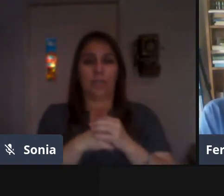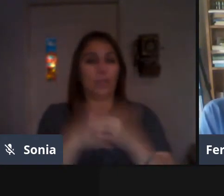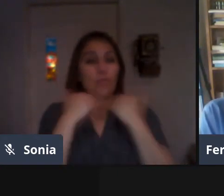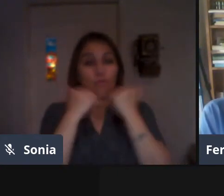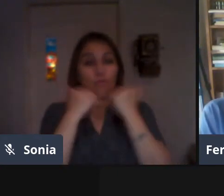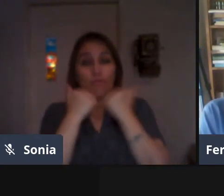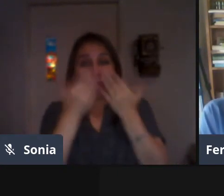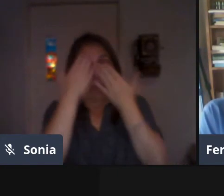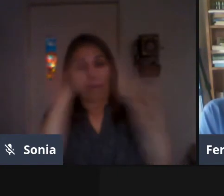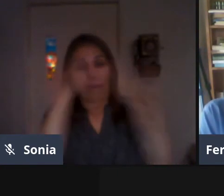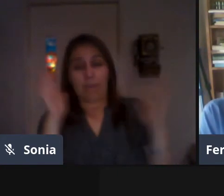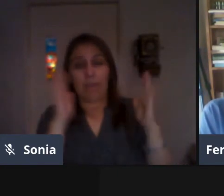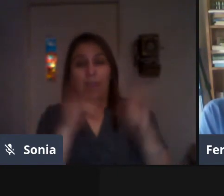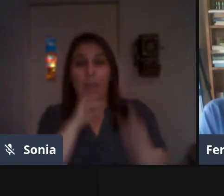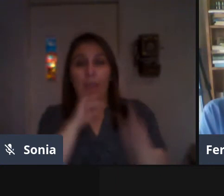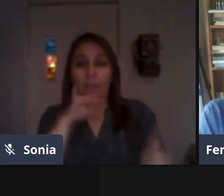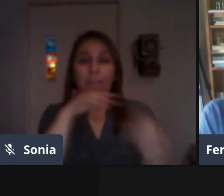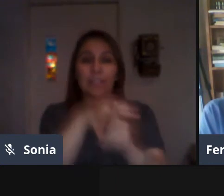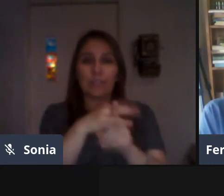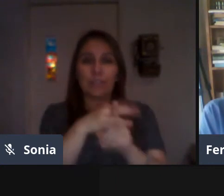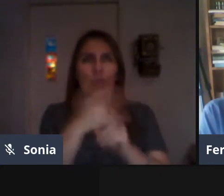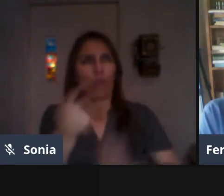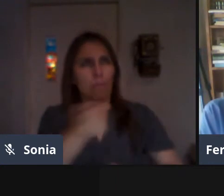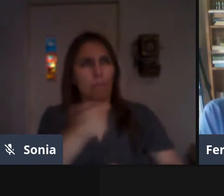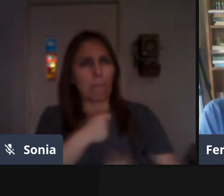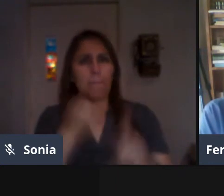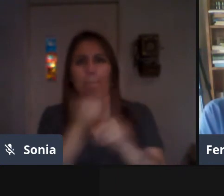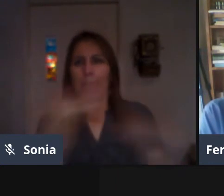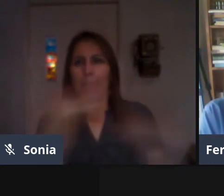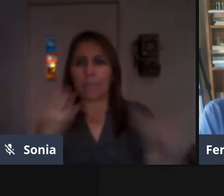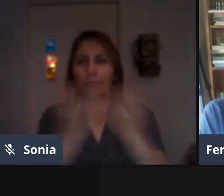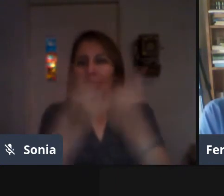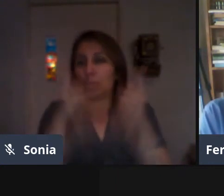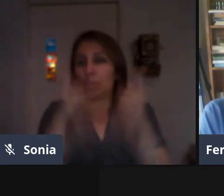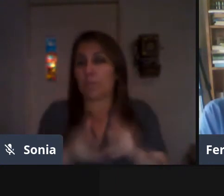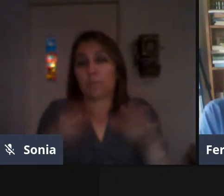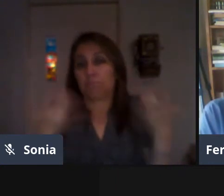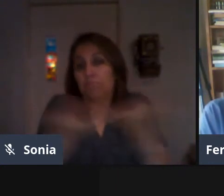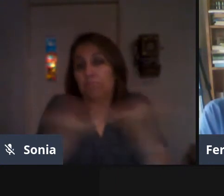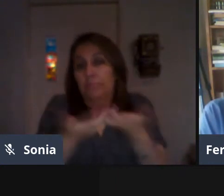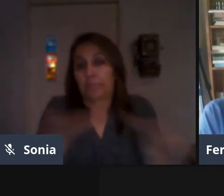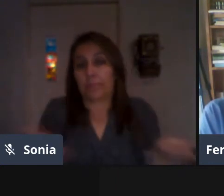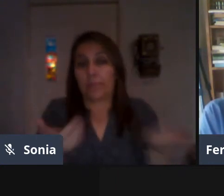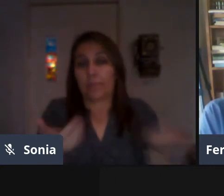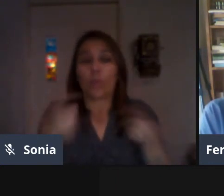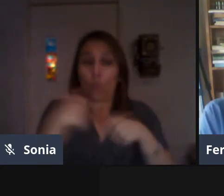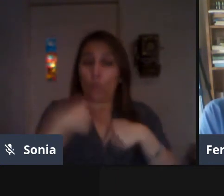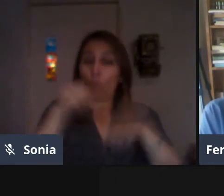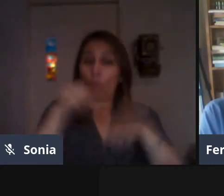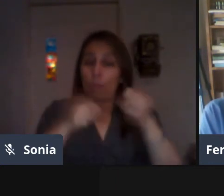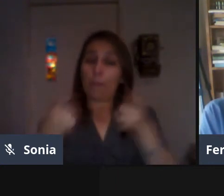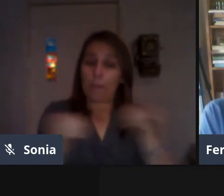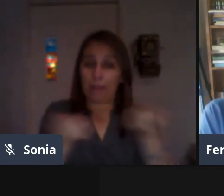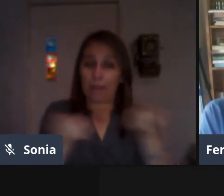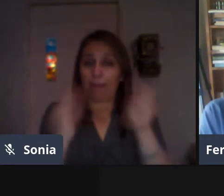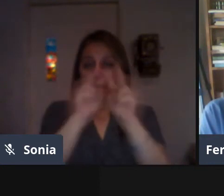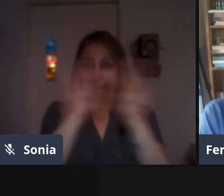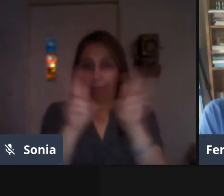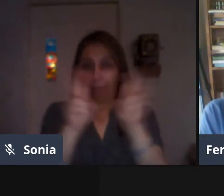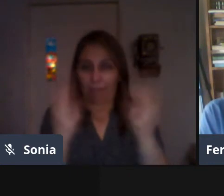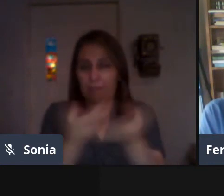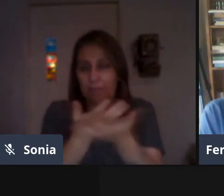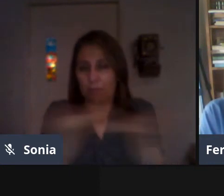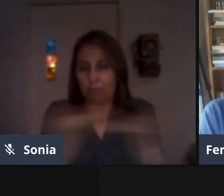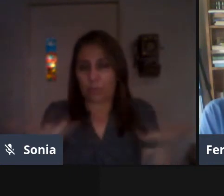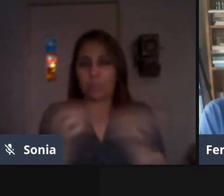hipótesis puedes tener también puedes prever ciertas cosas y ciertos temas porque obviamente tú sabes que hay un hada campo